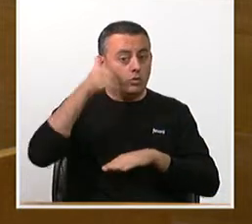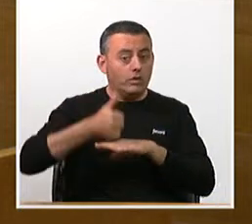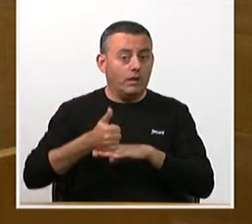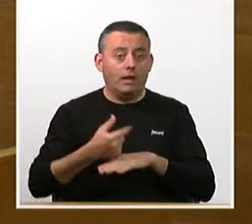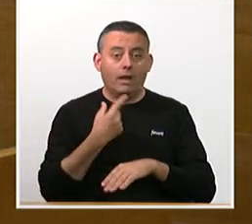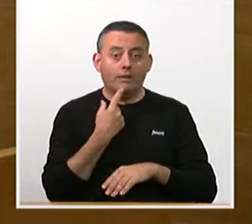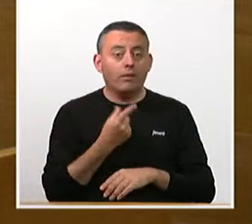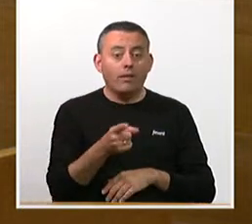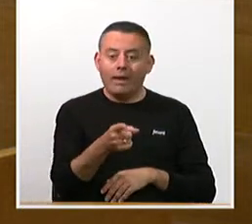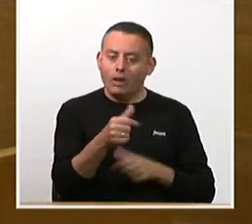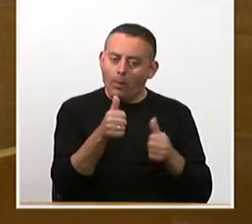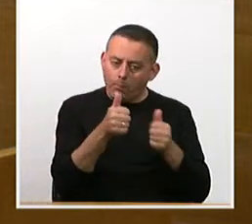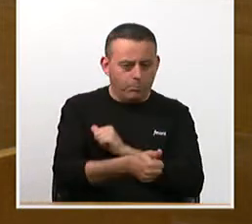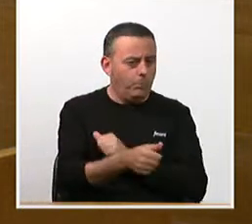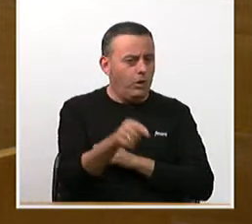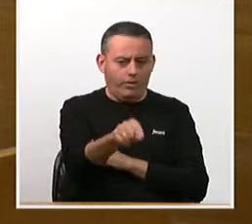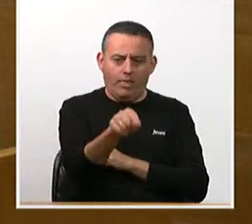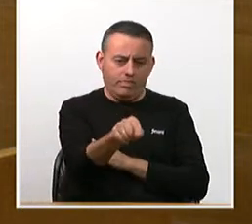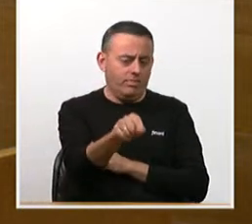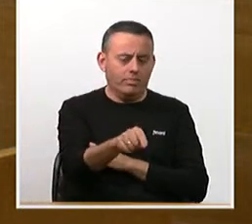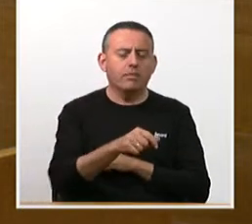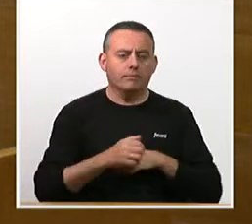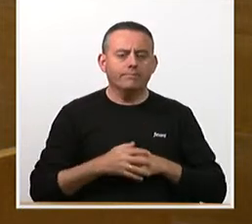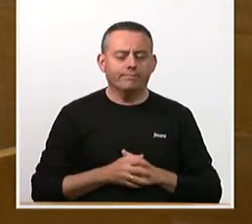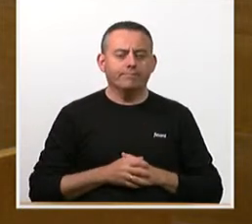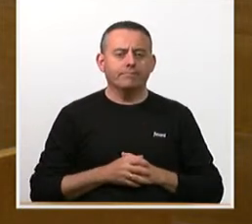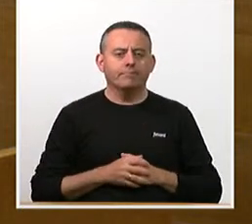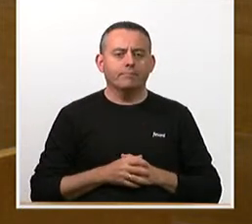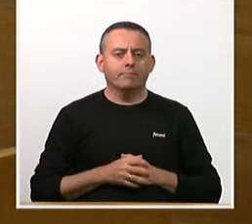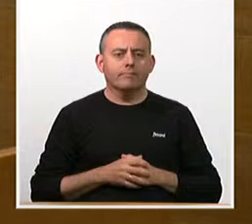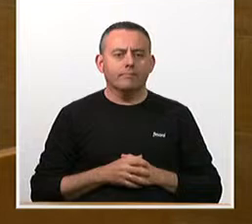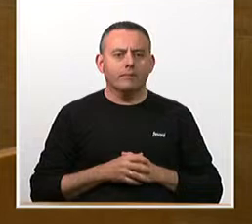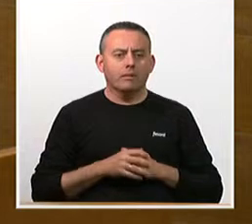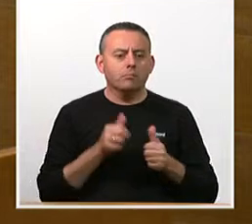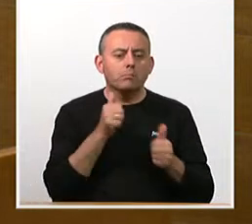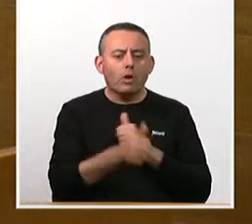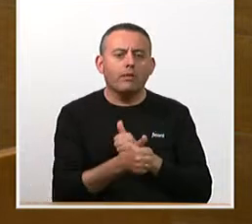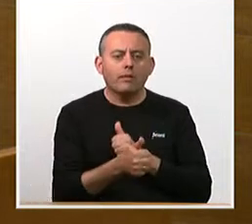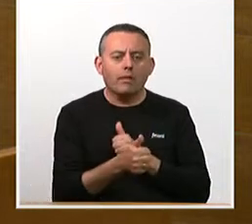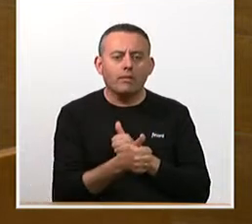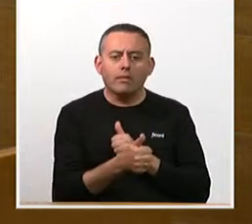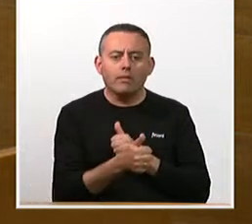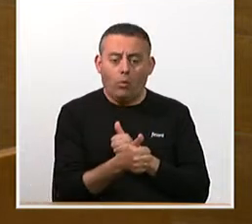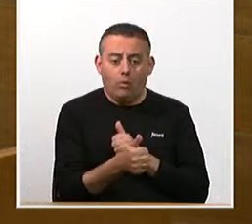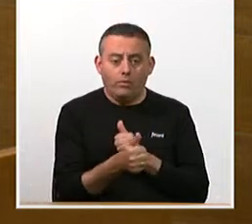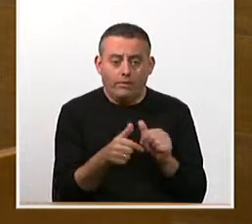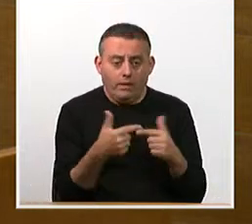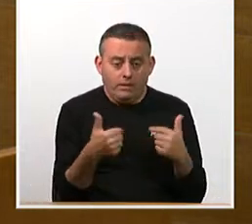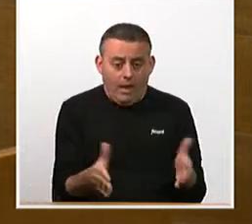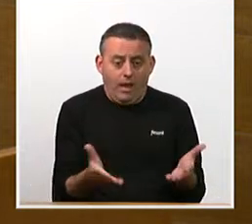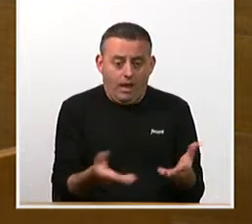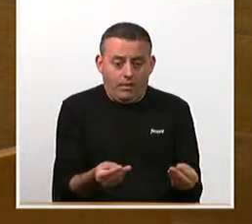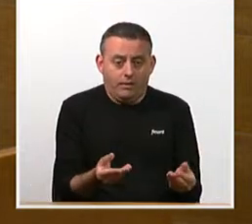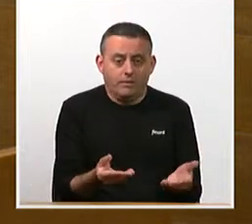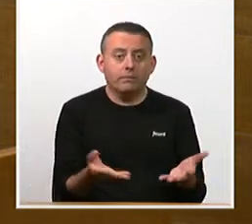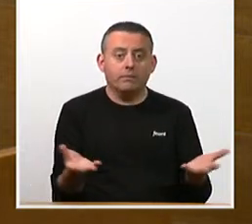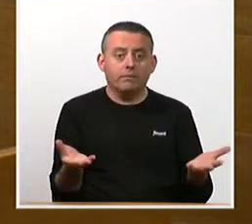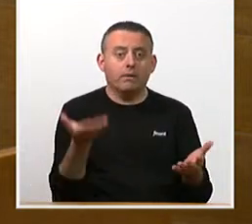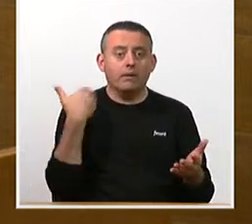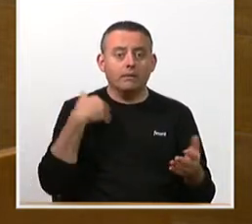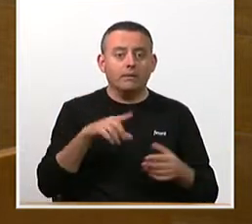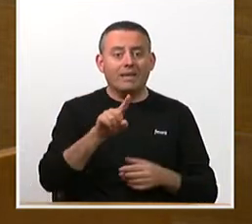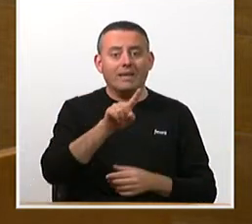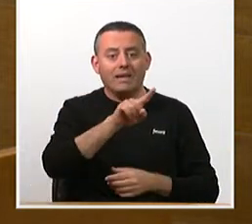es prioritaria no no no es cuestión prioritar es que ha de ya ten presup